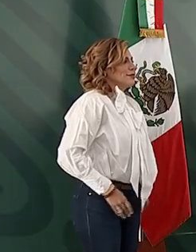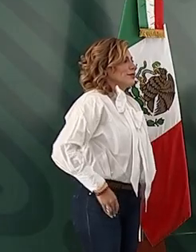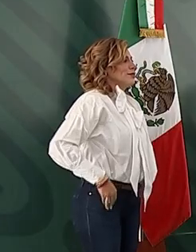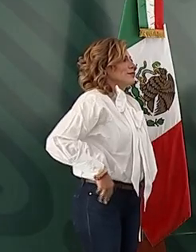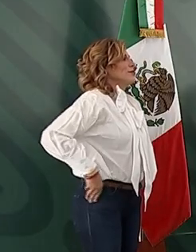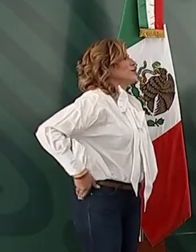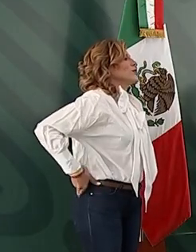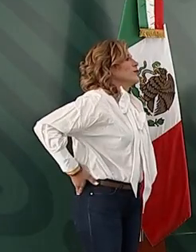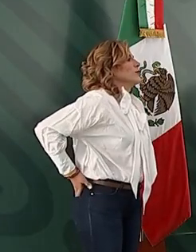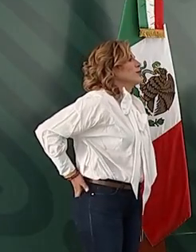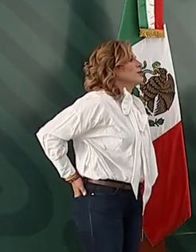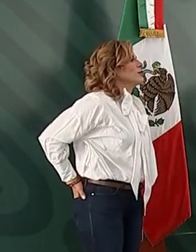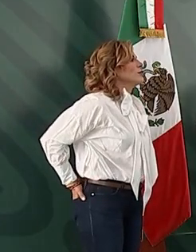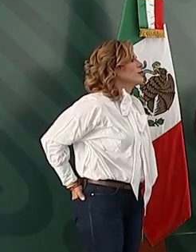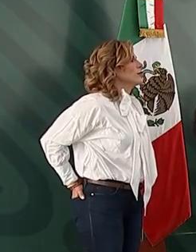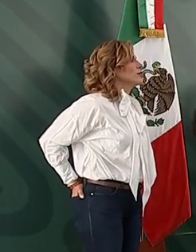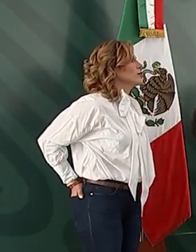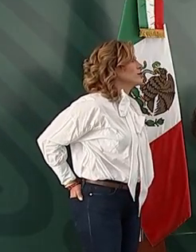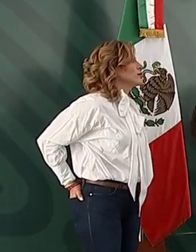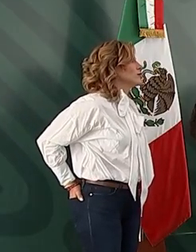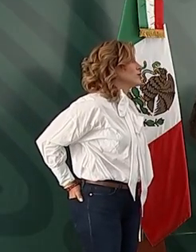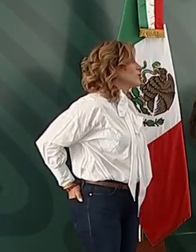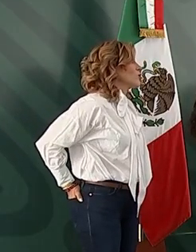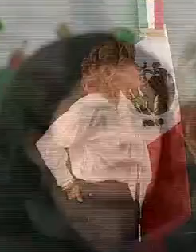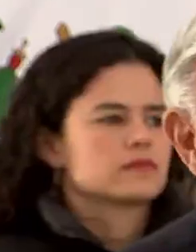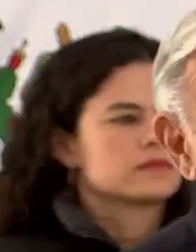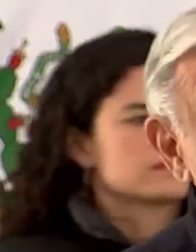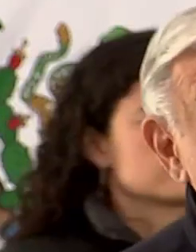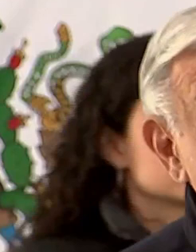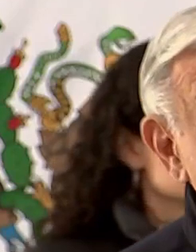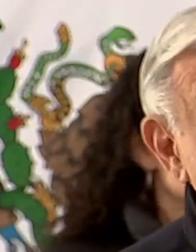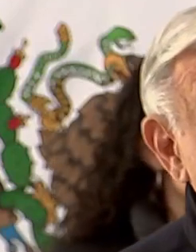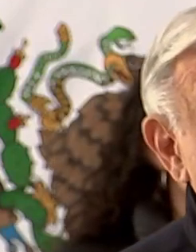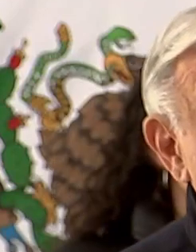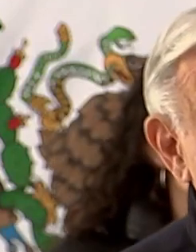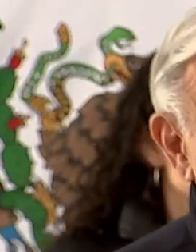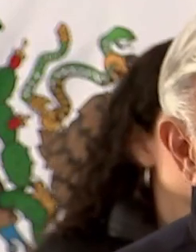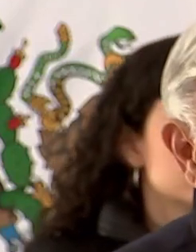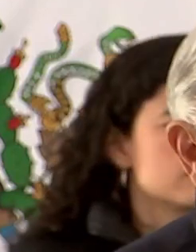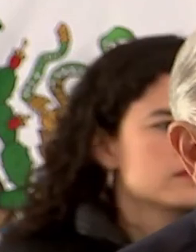va a desplazar a 160 km por h